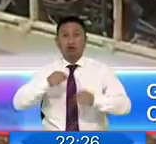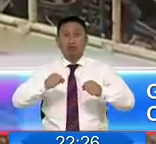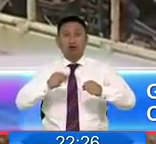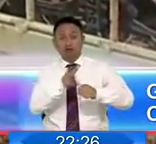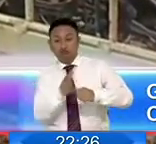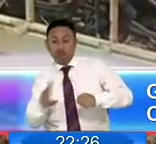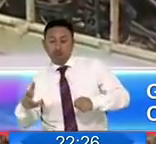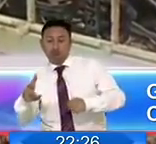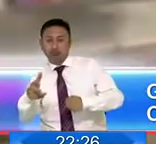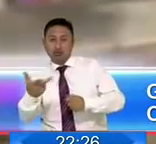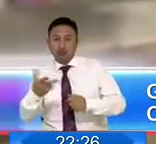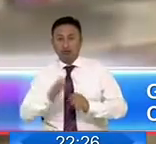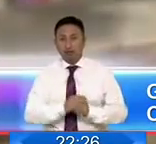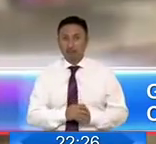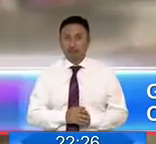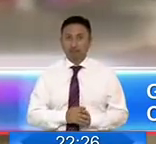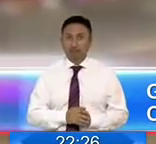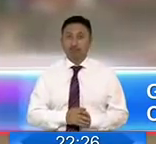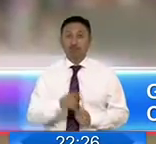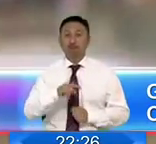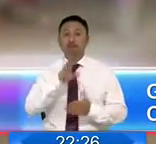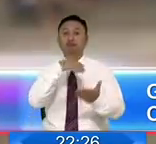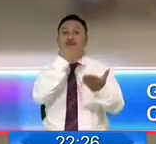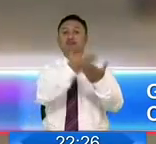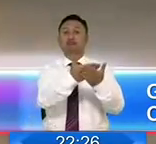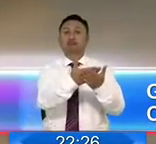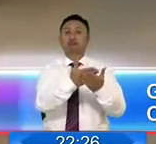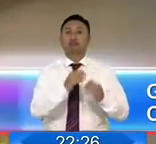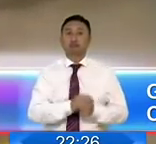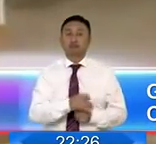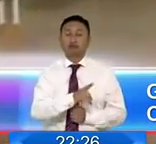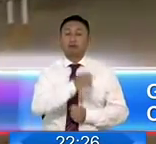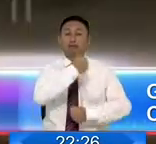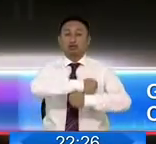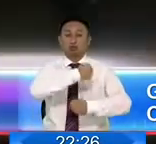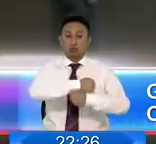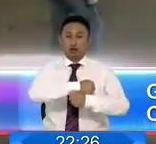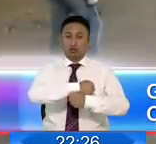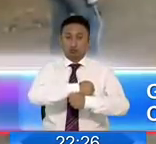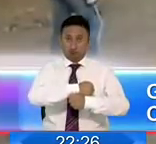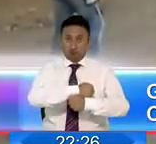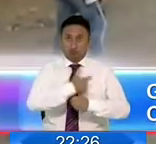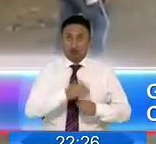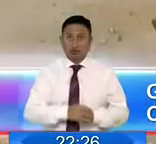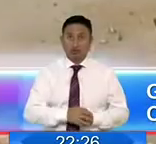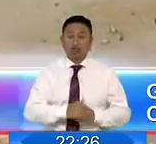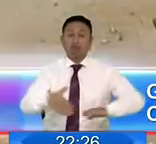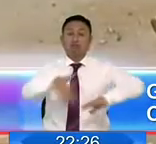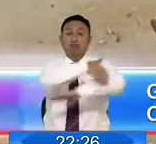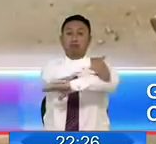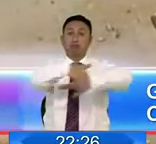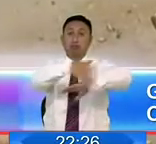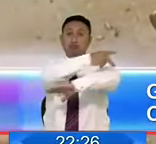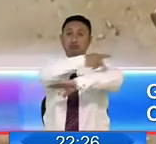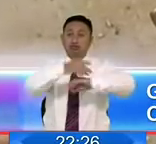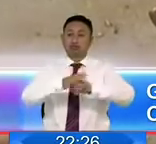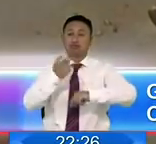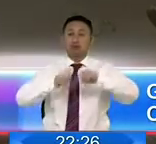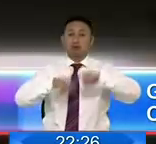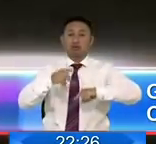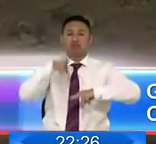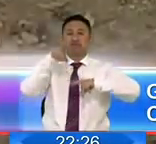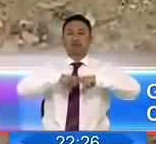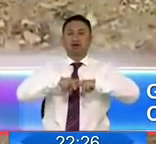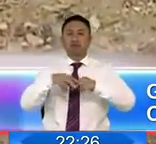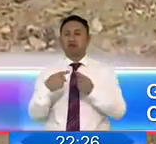en el patio de su casa y llegó a la cooperativa San Francisco en Pascuales. Y cerca de la vía perimetral estaba sentado aquí con unos amigos cuando